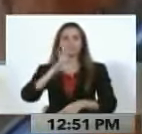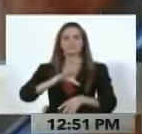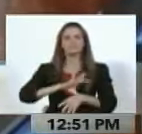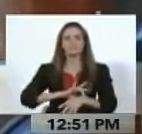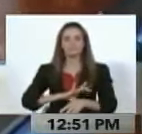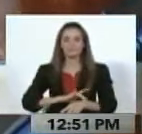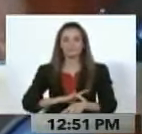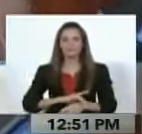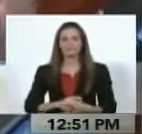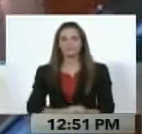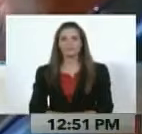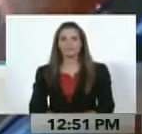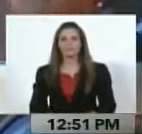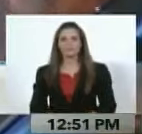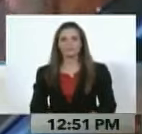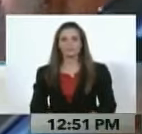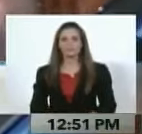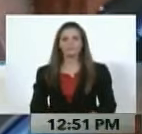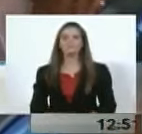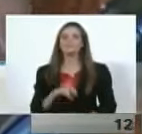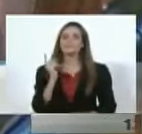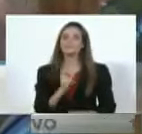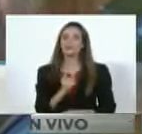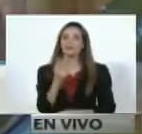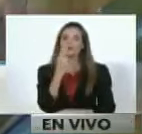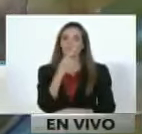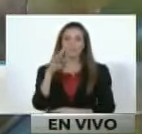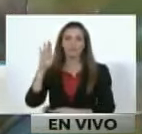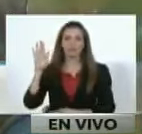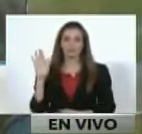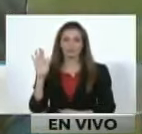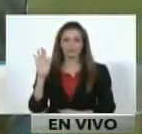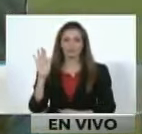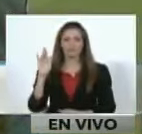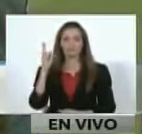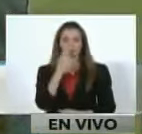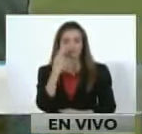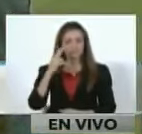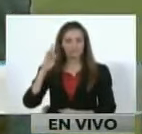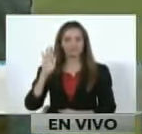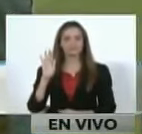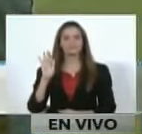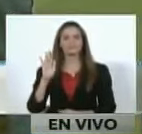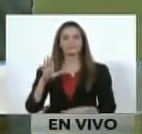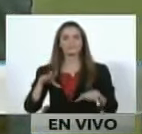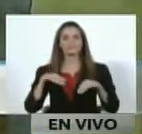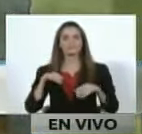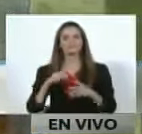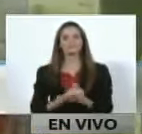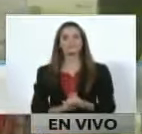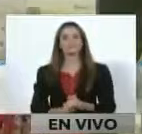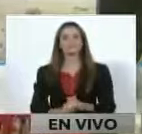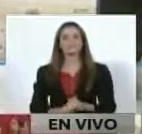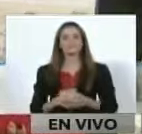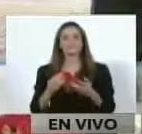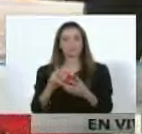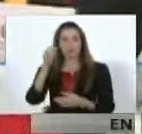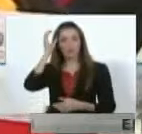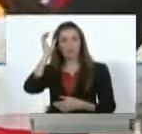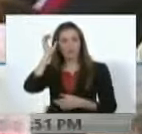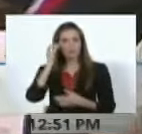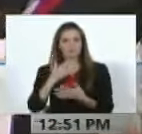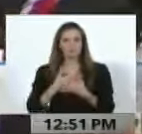médico, y deben jurar y comprometerse a poner sus